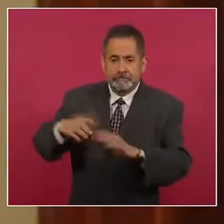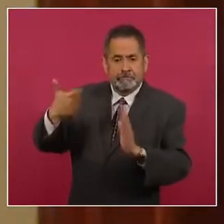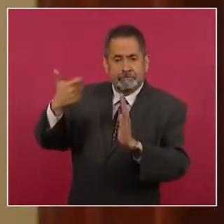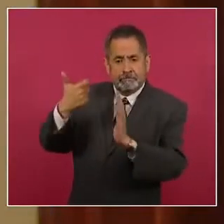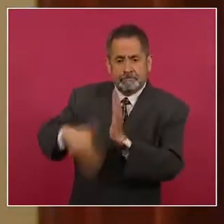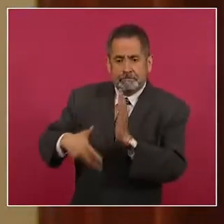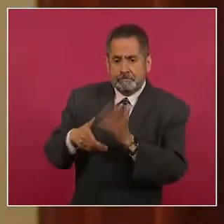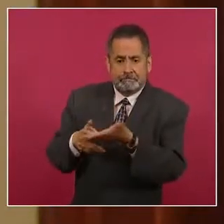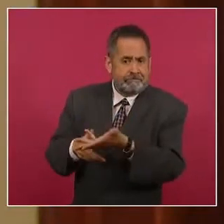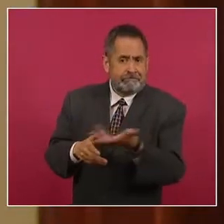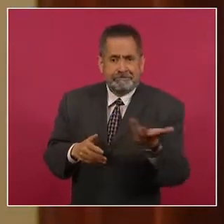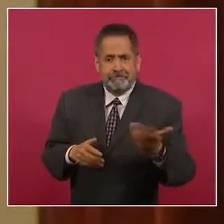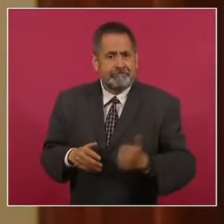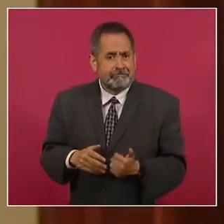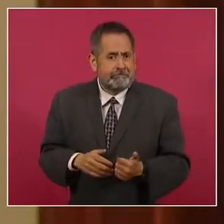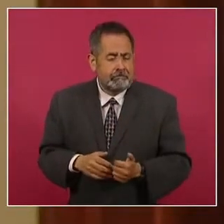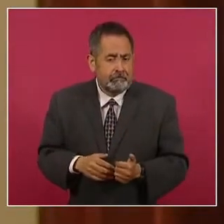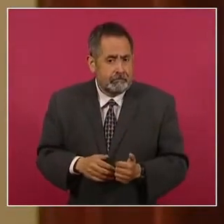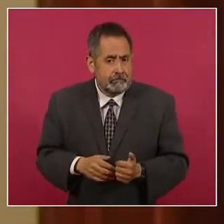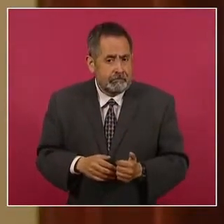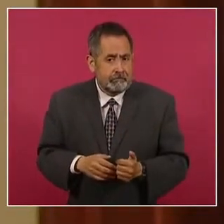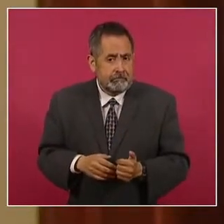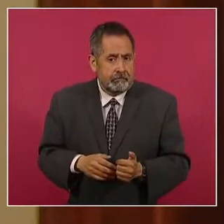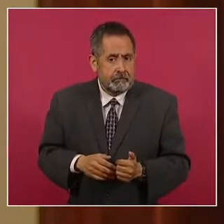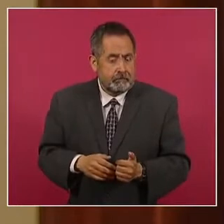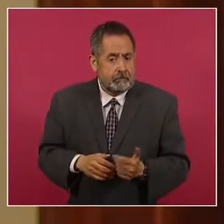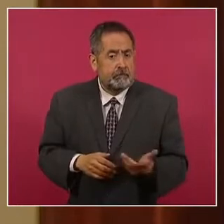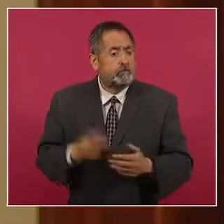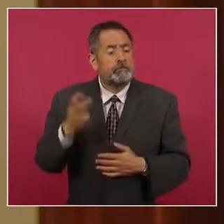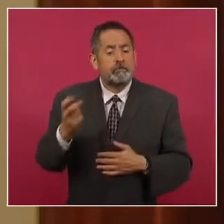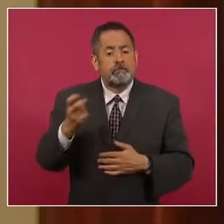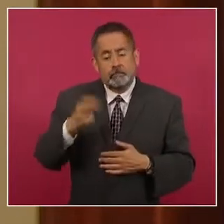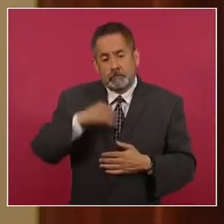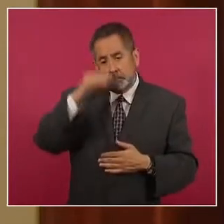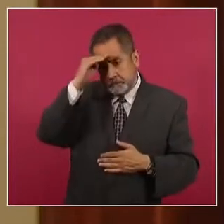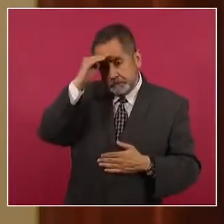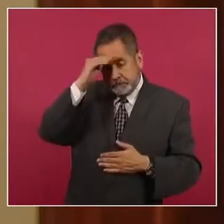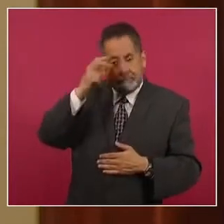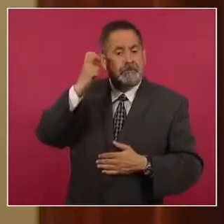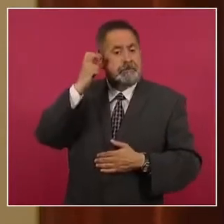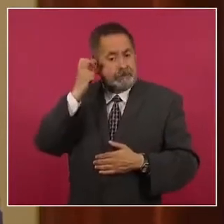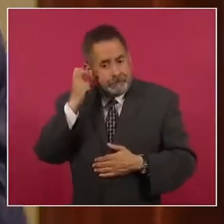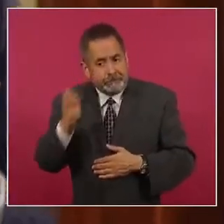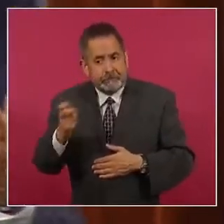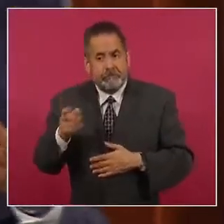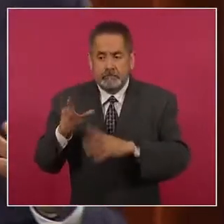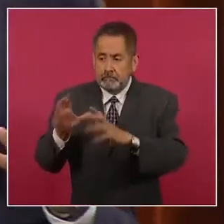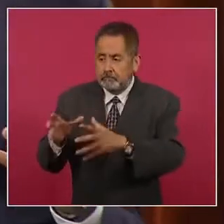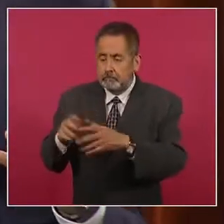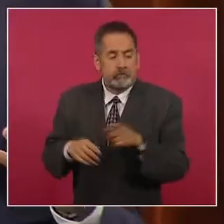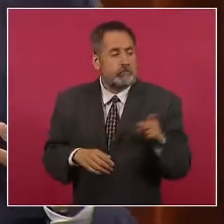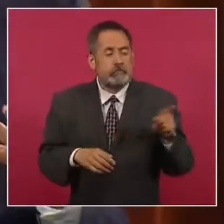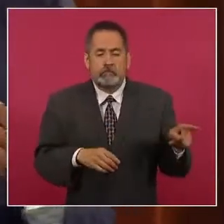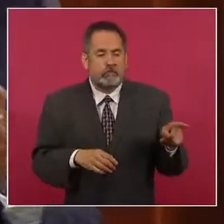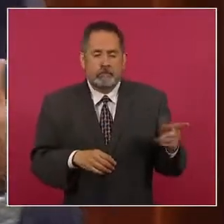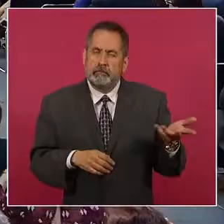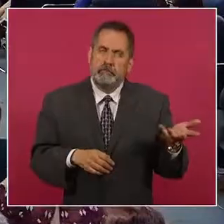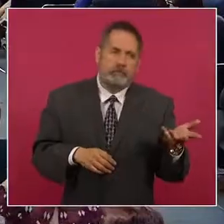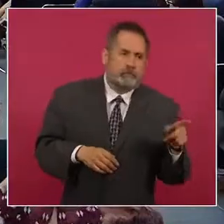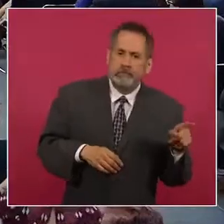barata, y eso era lo que ellos